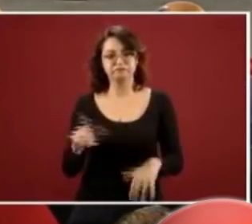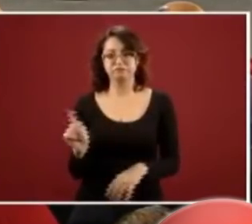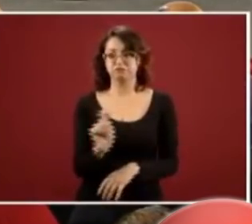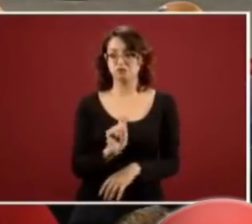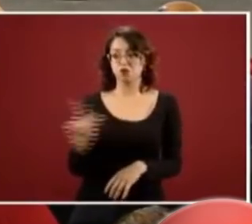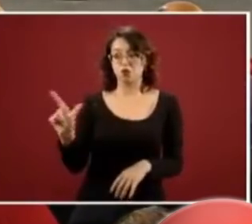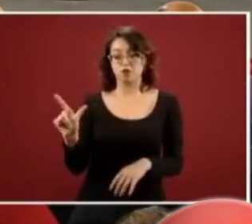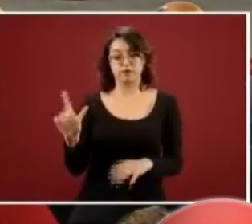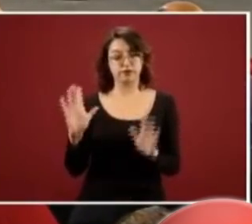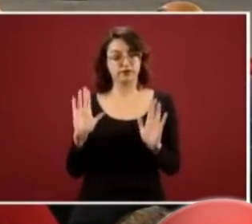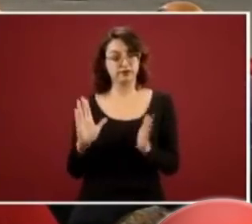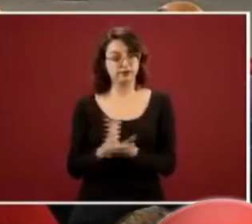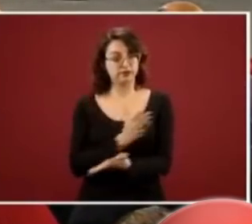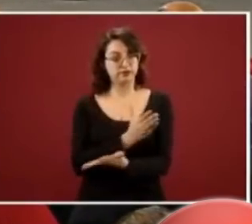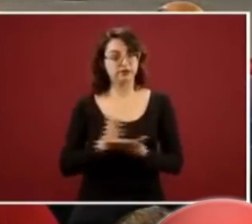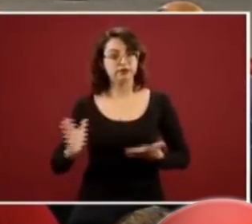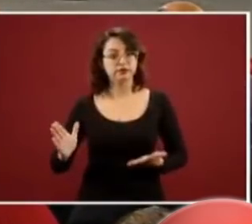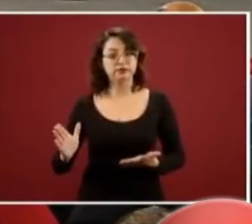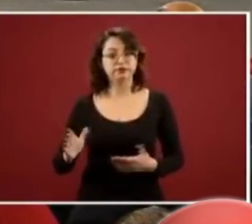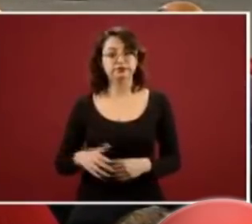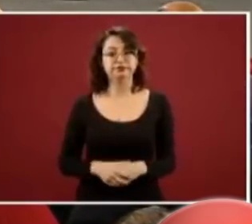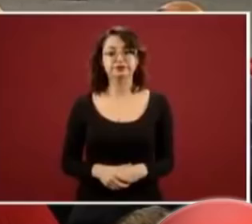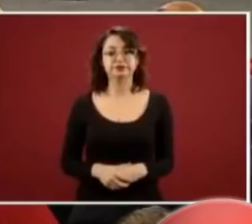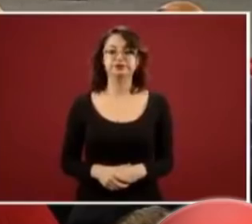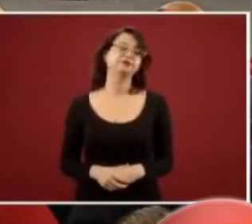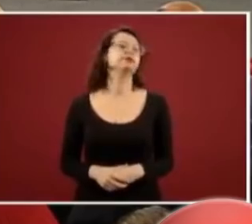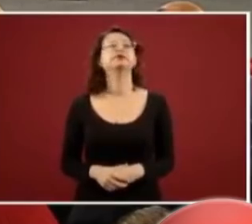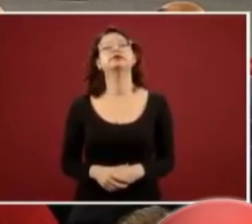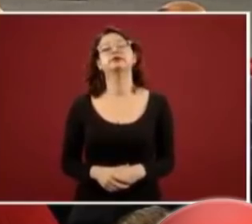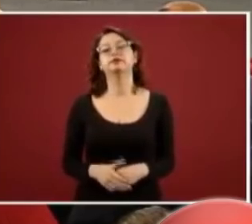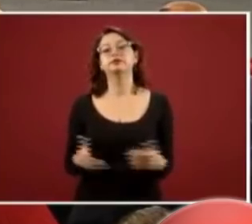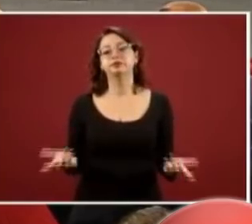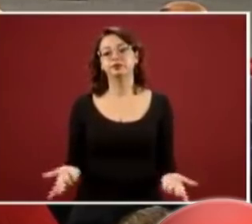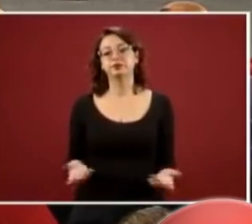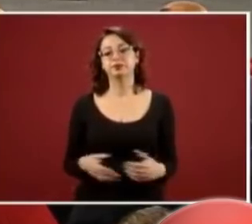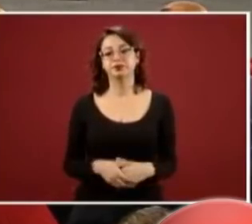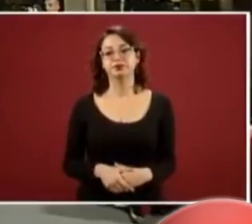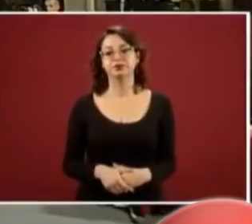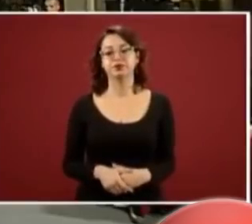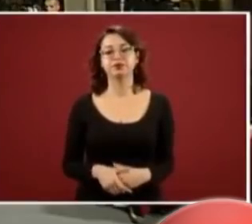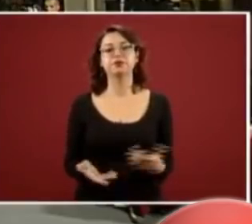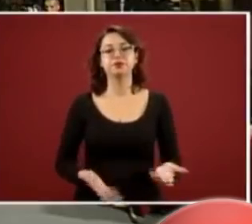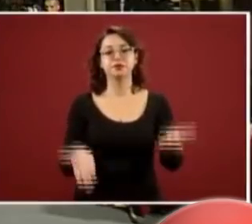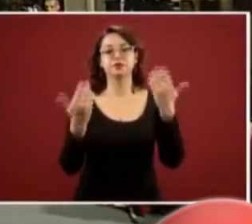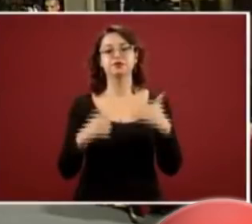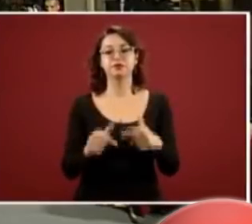profesional. Bueno, entonces vamos a darle la palabra a Ricardo.